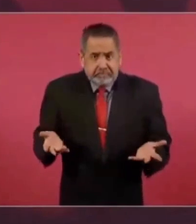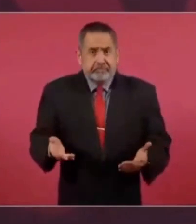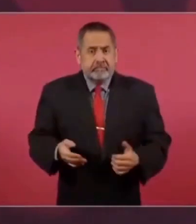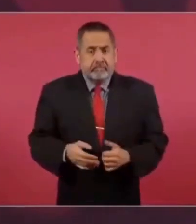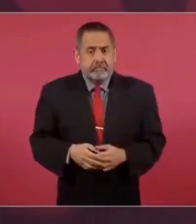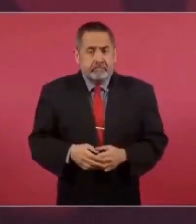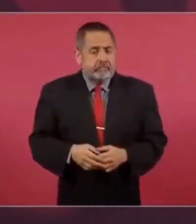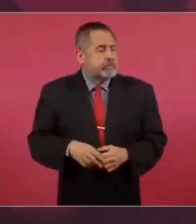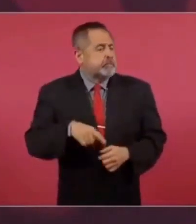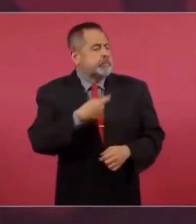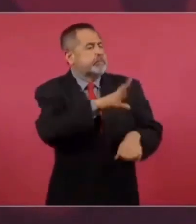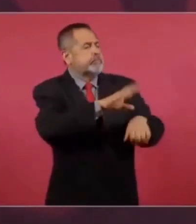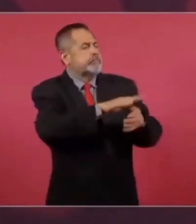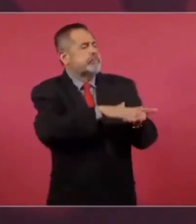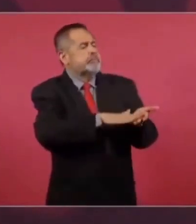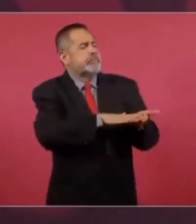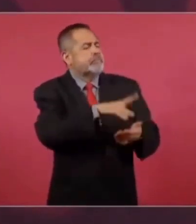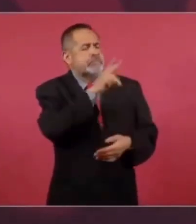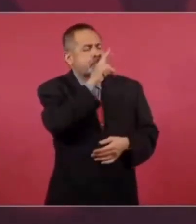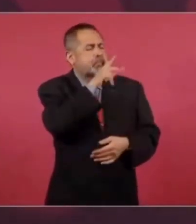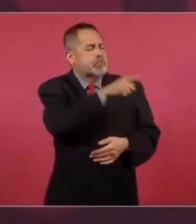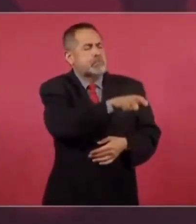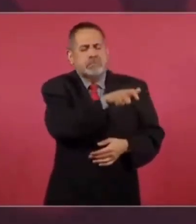Se les condonaban los impuestos.